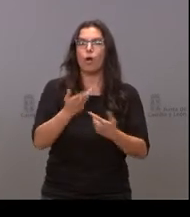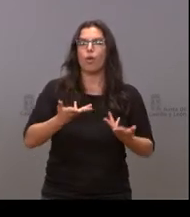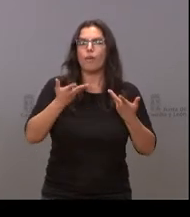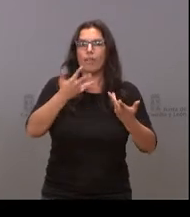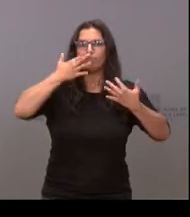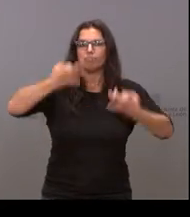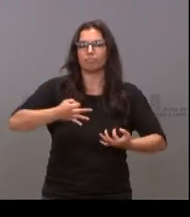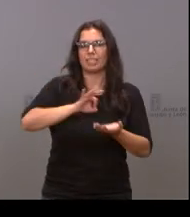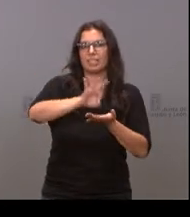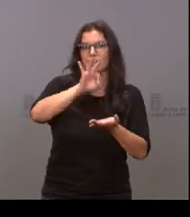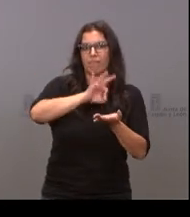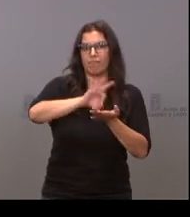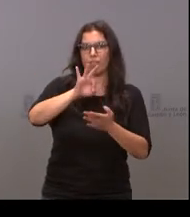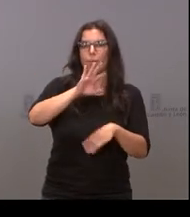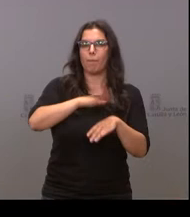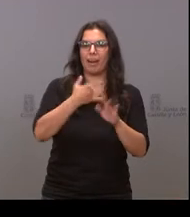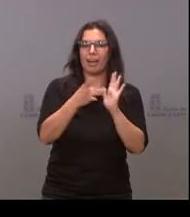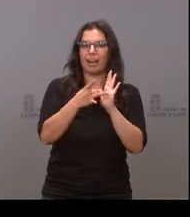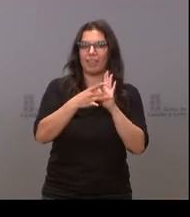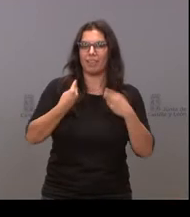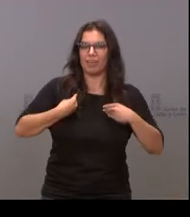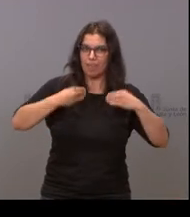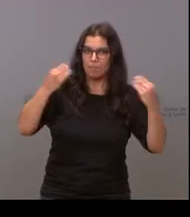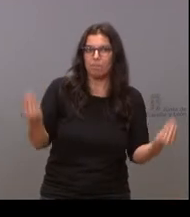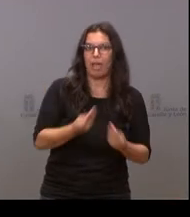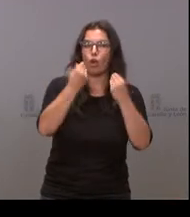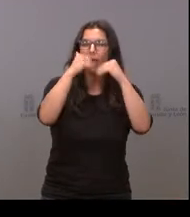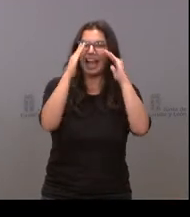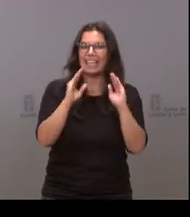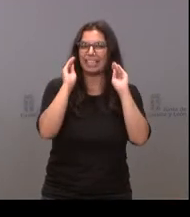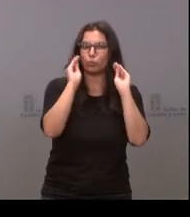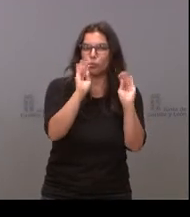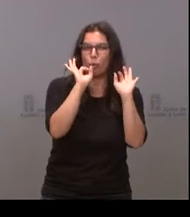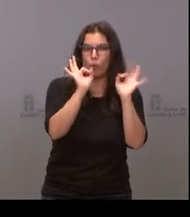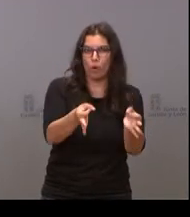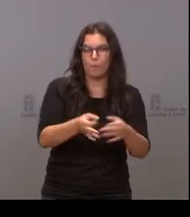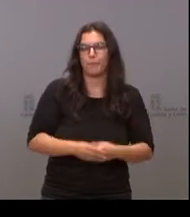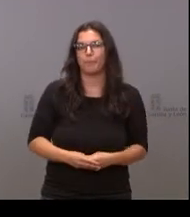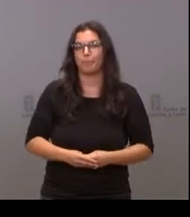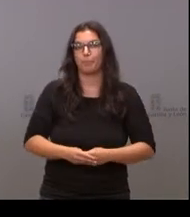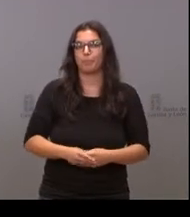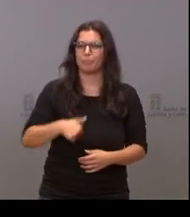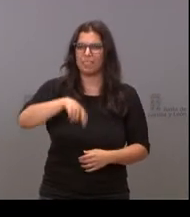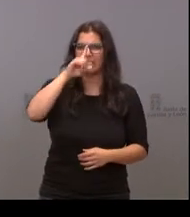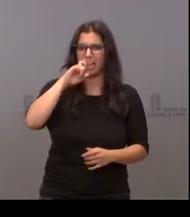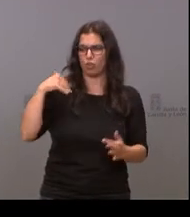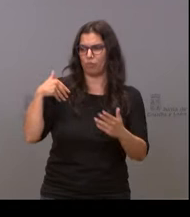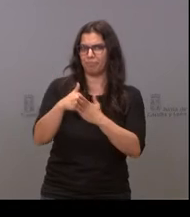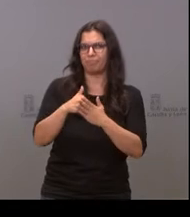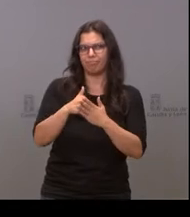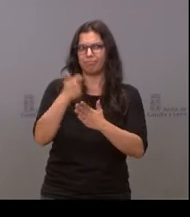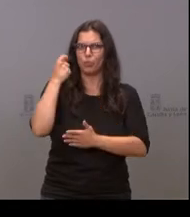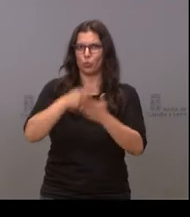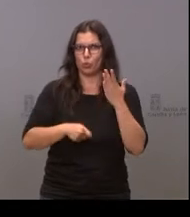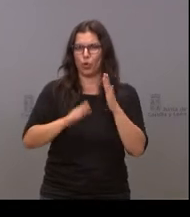para su mejor calidad de vida en su propio hogar en este año duro en el peor momento